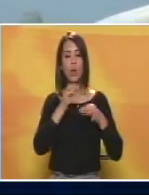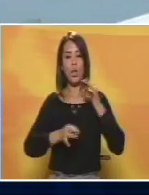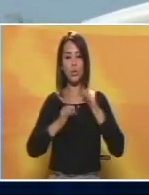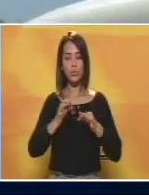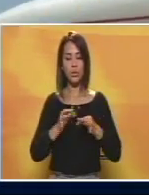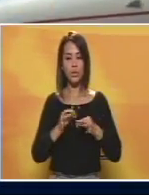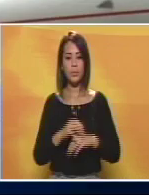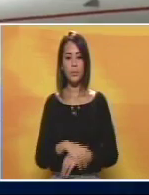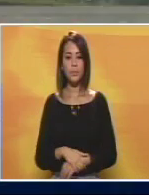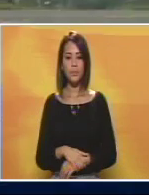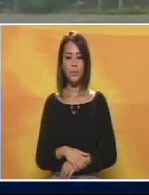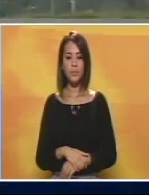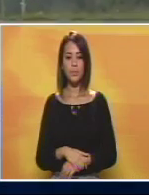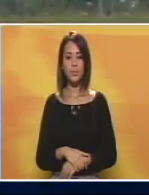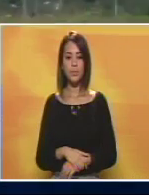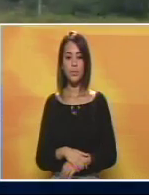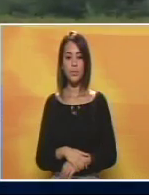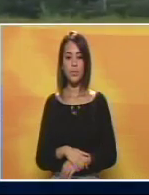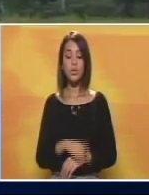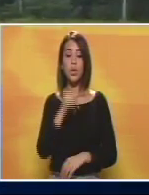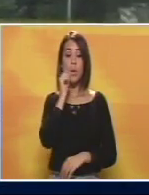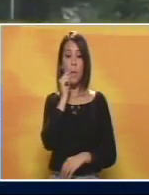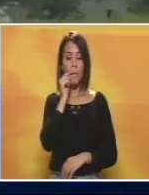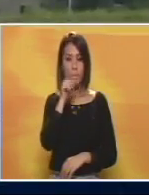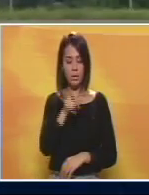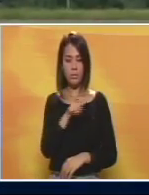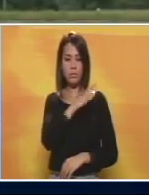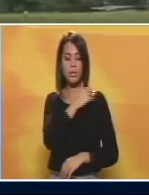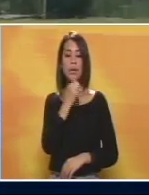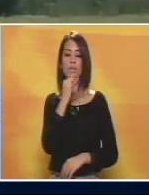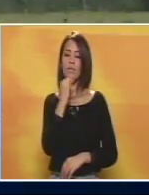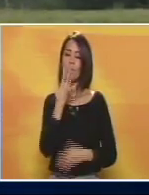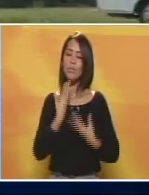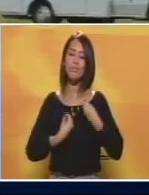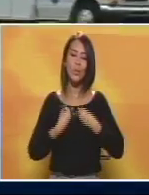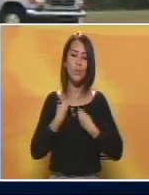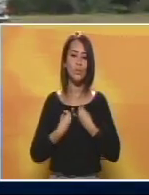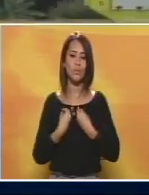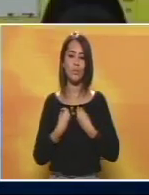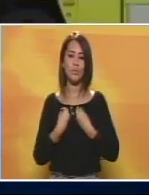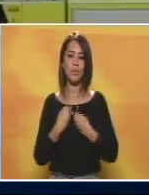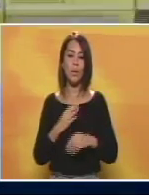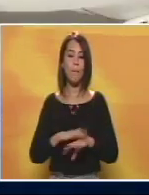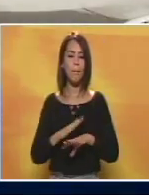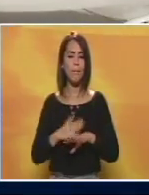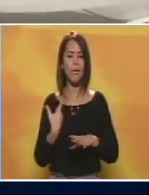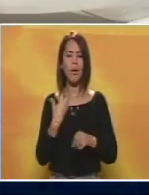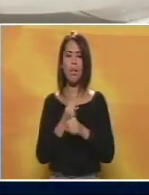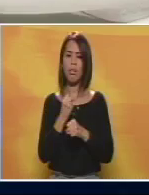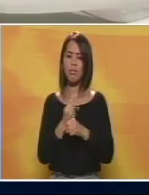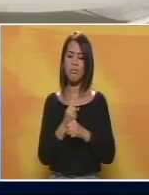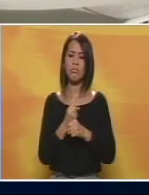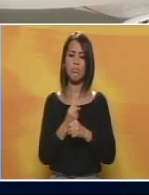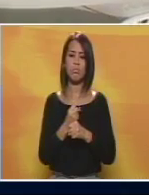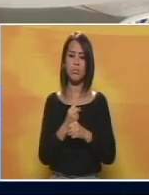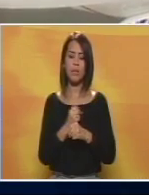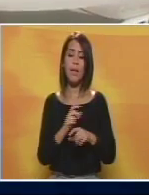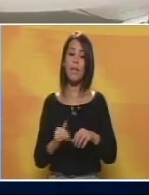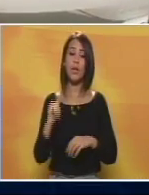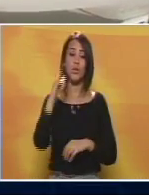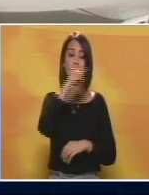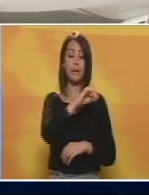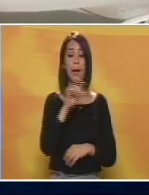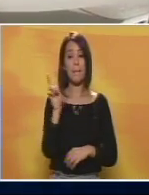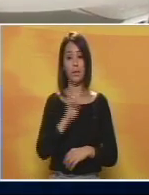del Caribe de Transporte Aéreo, Luis Felipe de Oliveira, expresó su preocupación por el cese de operaciones de aerolíneas